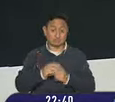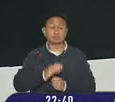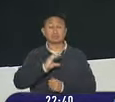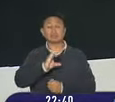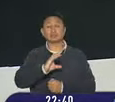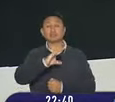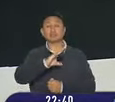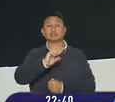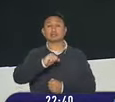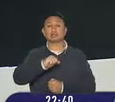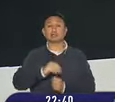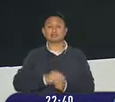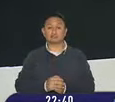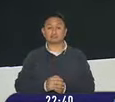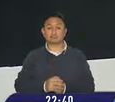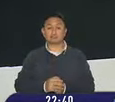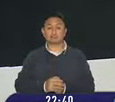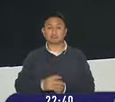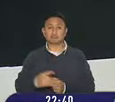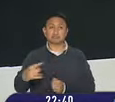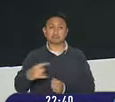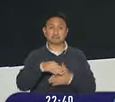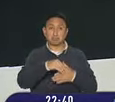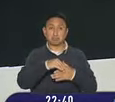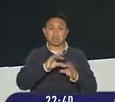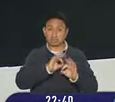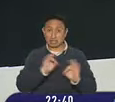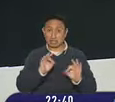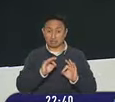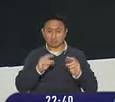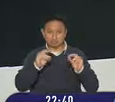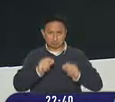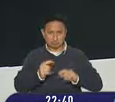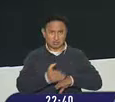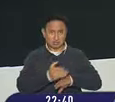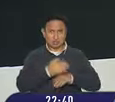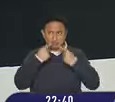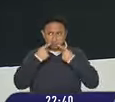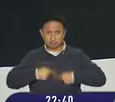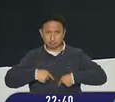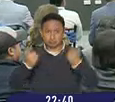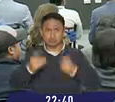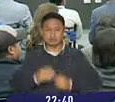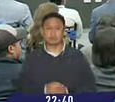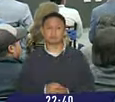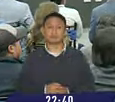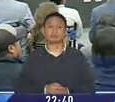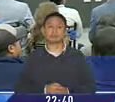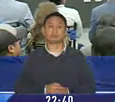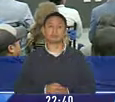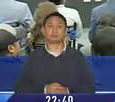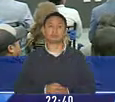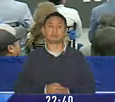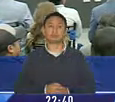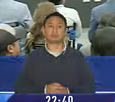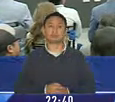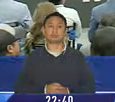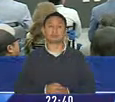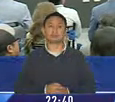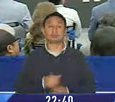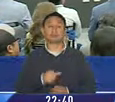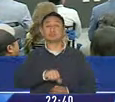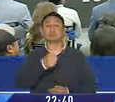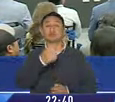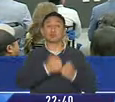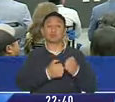Nacional Electoral al no existir recursos pendientes por resolver para esas dignidades. Un peso más de encima se quita